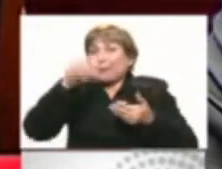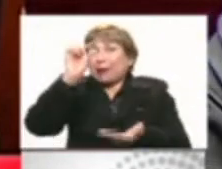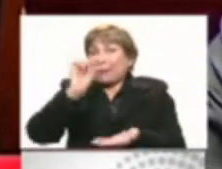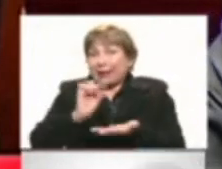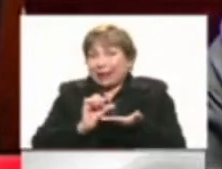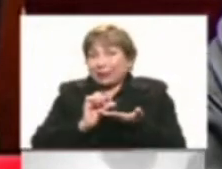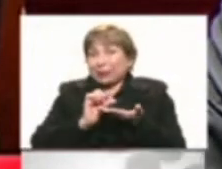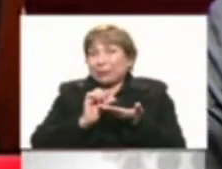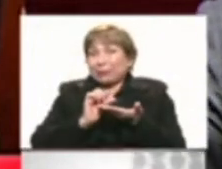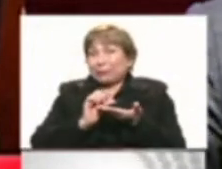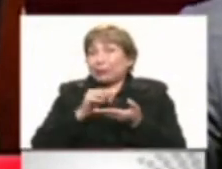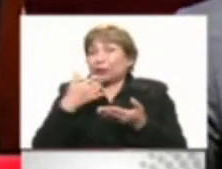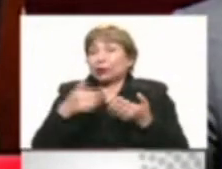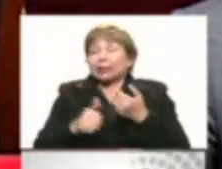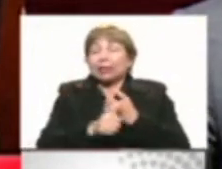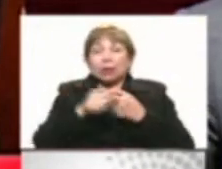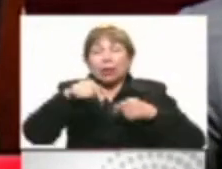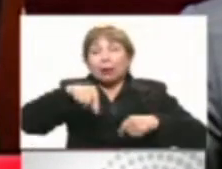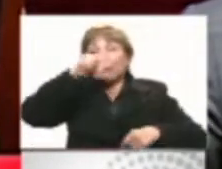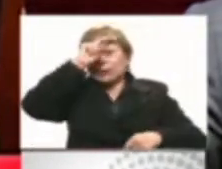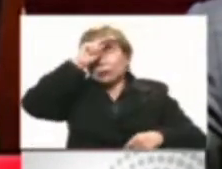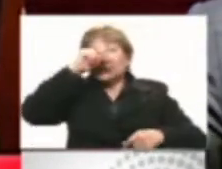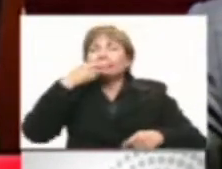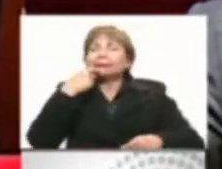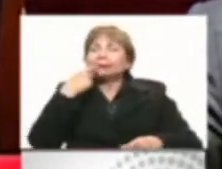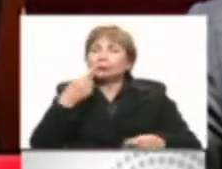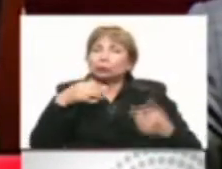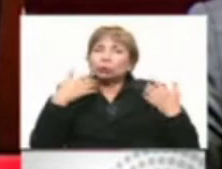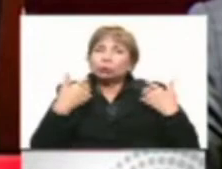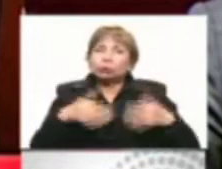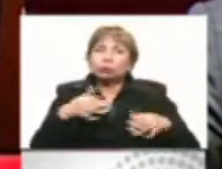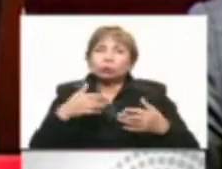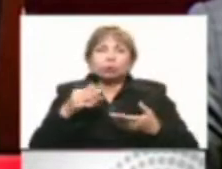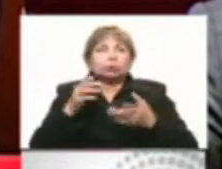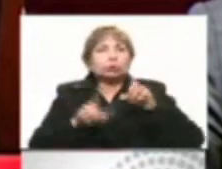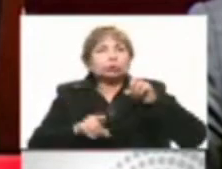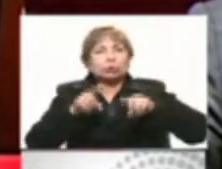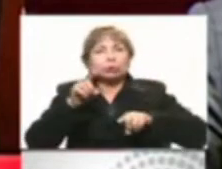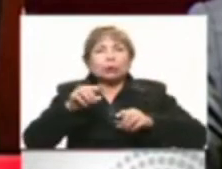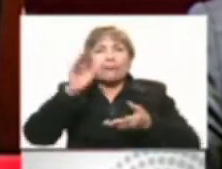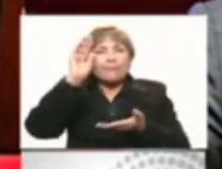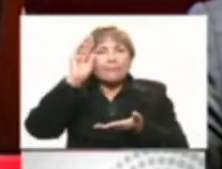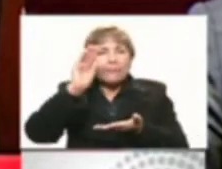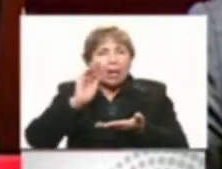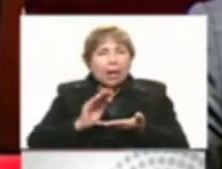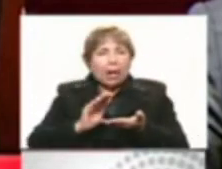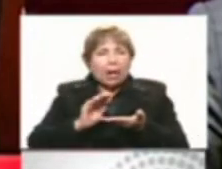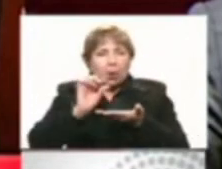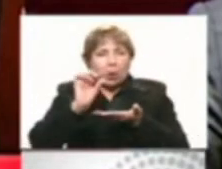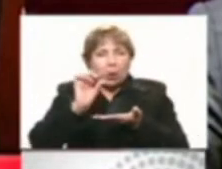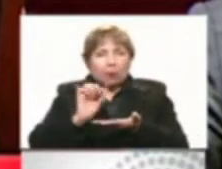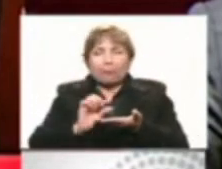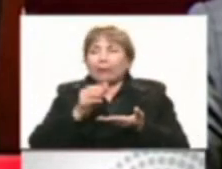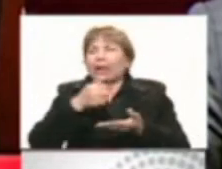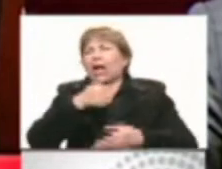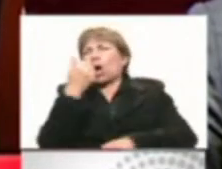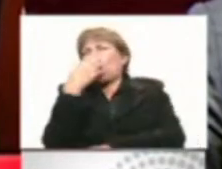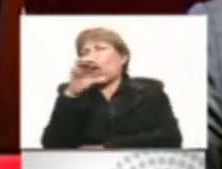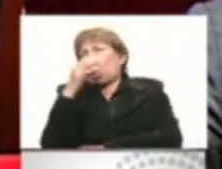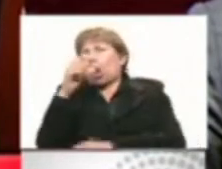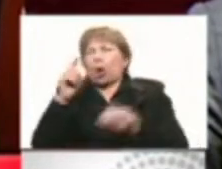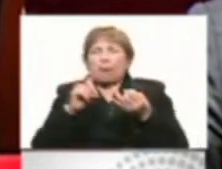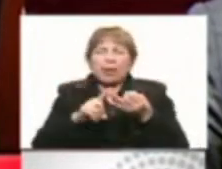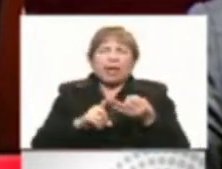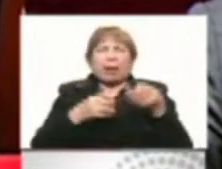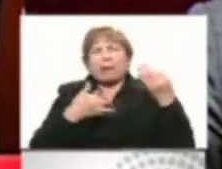barato. Por eso es que el riesgo país en el Perú sigue siendo un riesgo país relativamente bajo, mucho más bajo que el de Colombia, que el